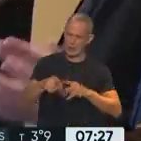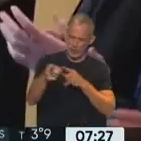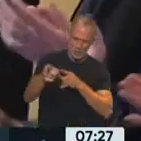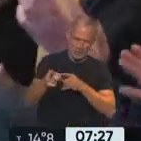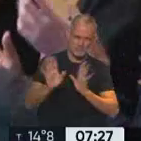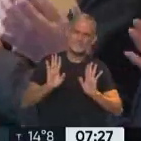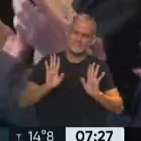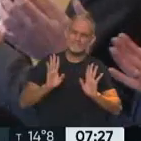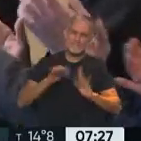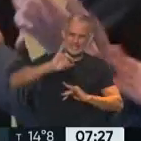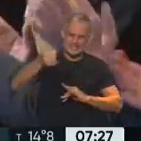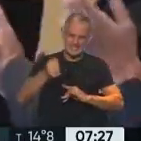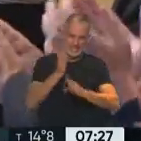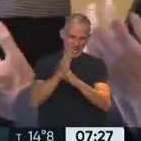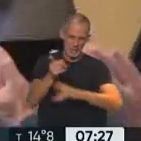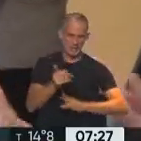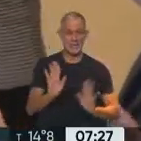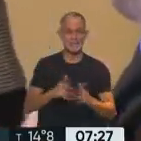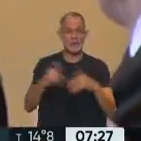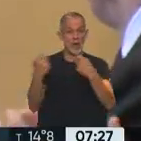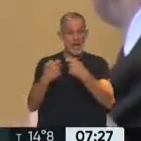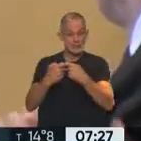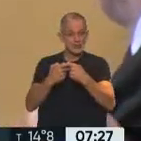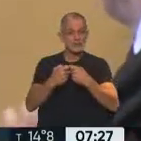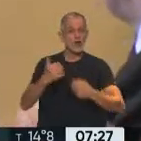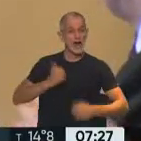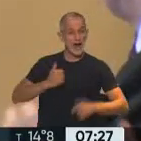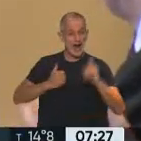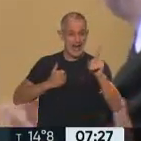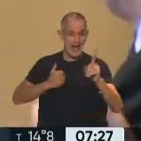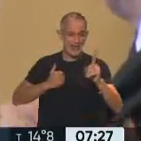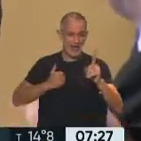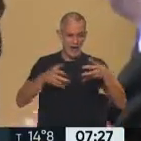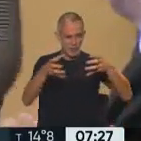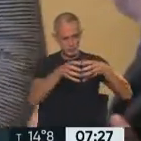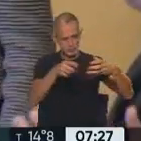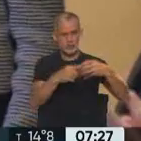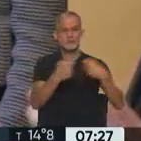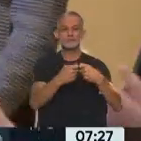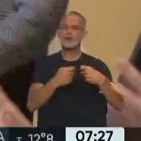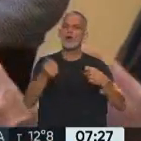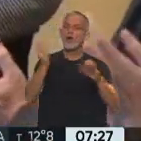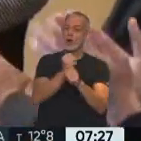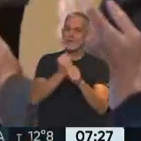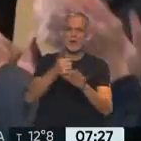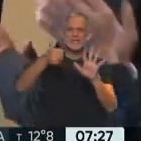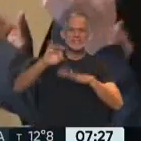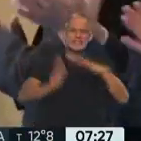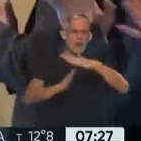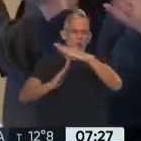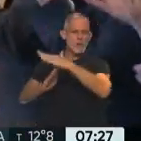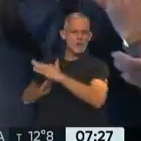comenzó cuando una asociación canadiense citizen lab confirmó que 60 líderes independentistas